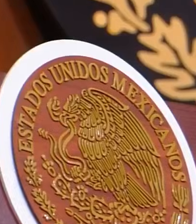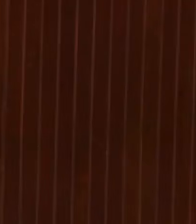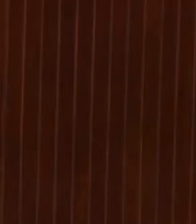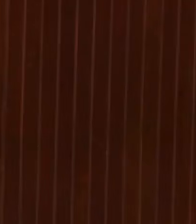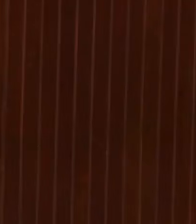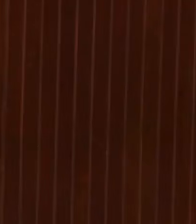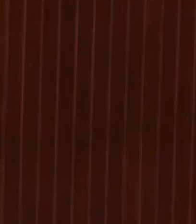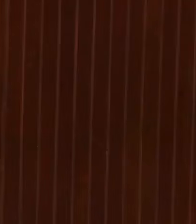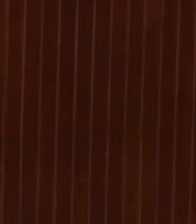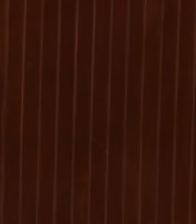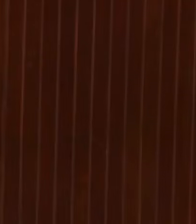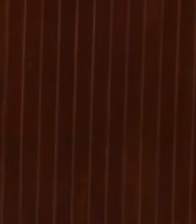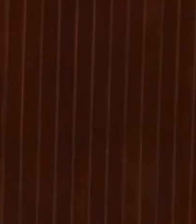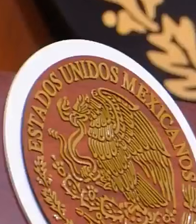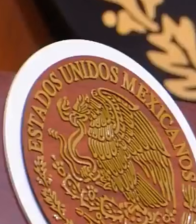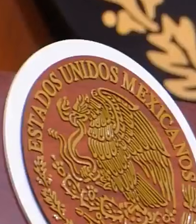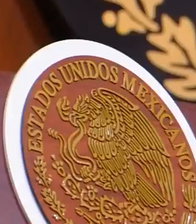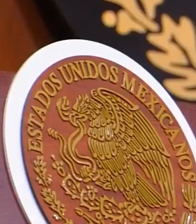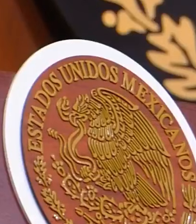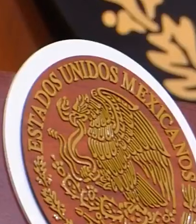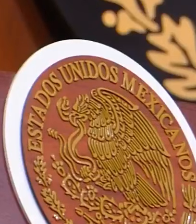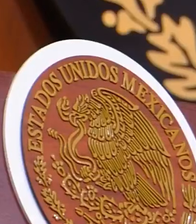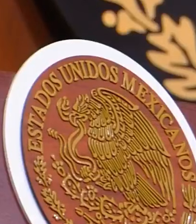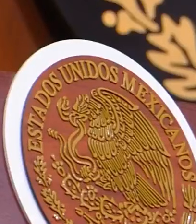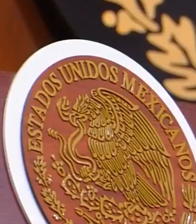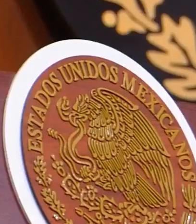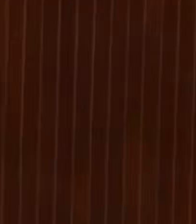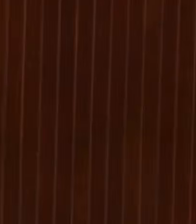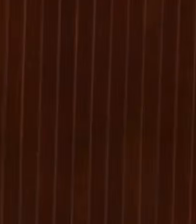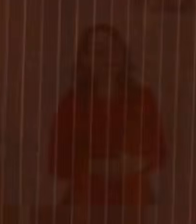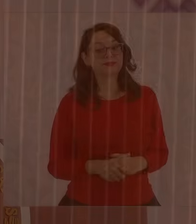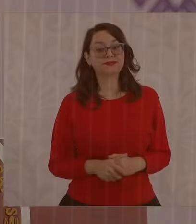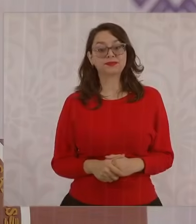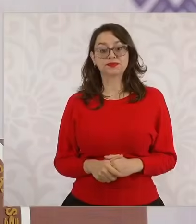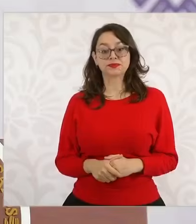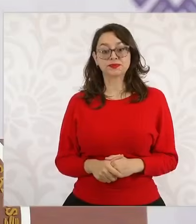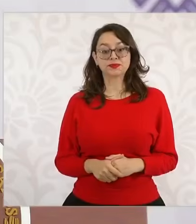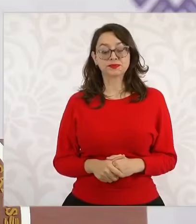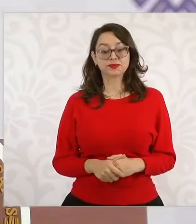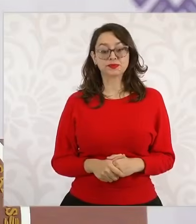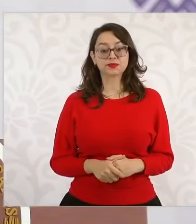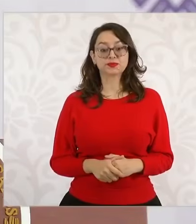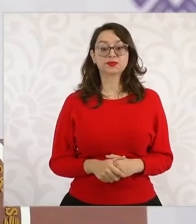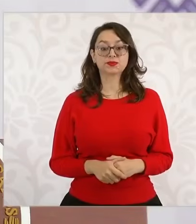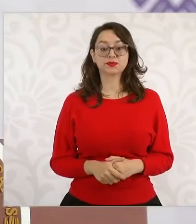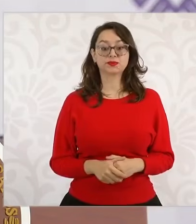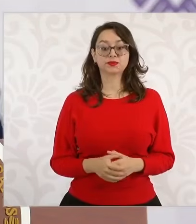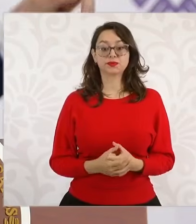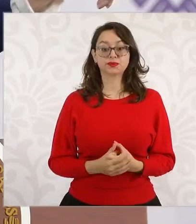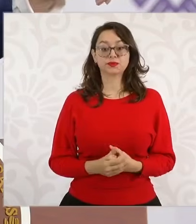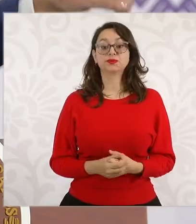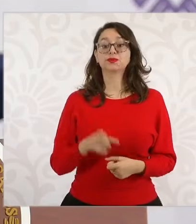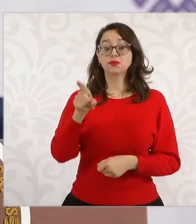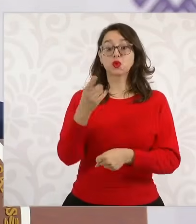México no se doblega, no se arrodilla, no se rinde y no se vende. Sobre el tema, A ver,